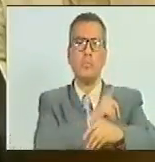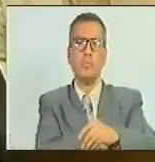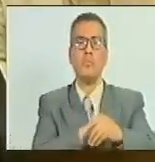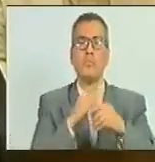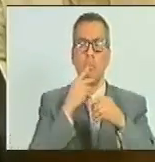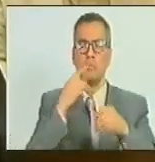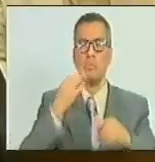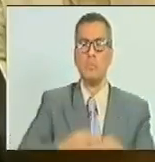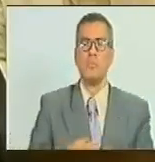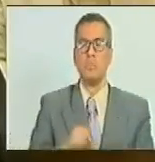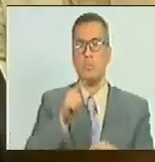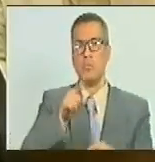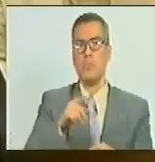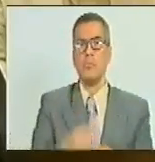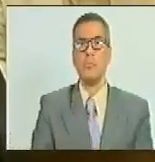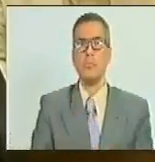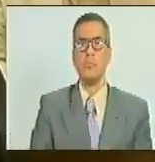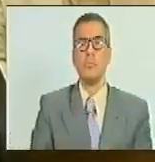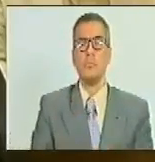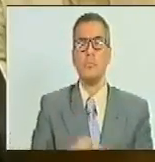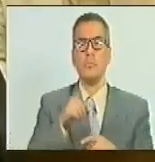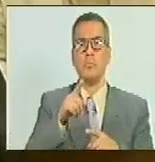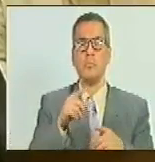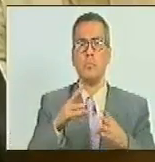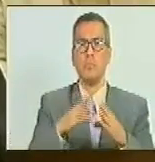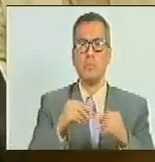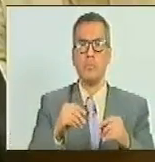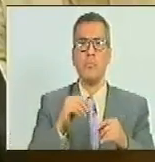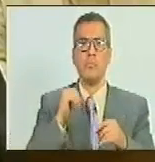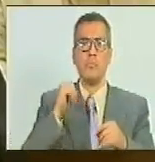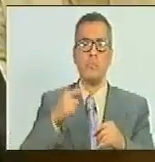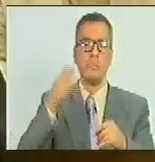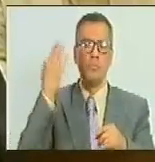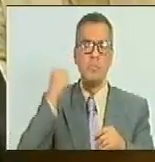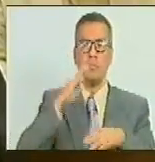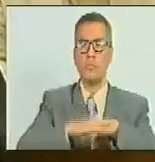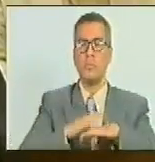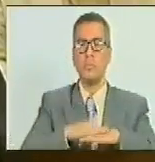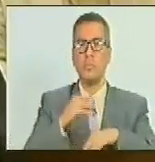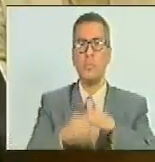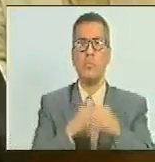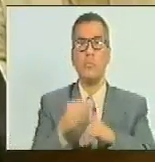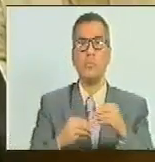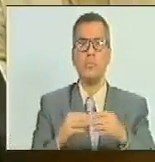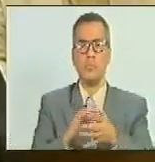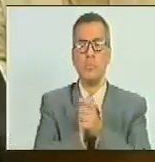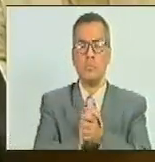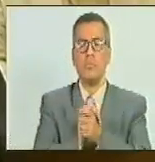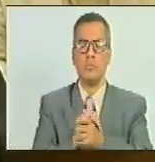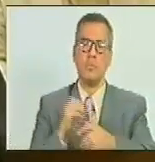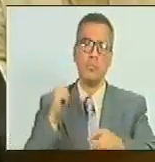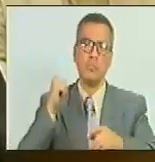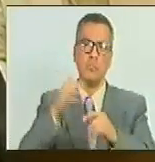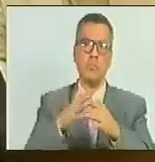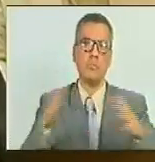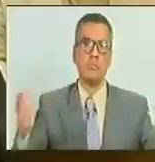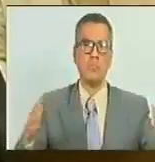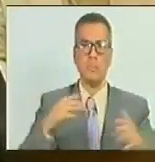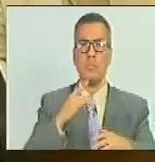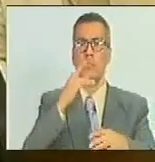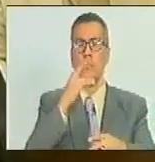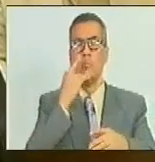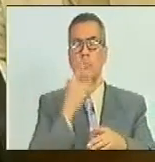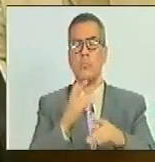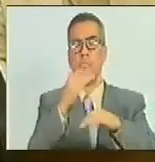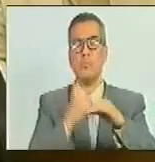espiritual. Y allí, sobre todo lo más contemporáneo, lo que fue la amistad infinita, el valor